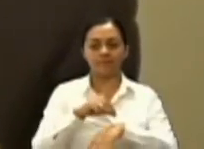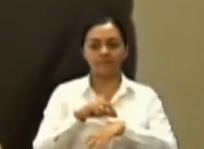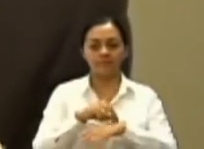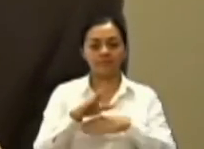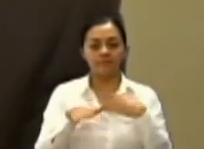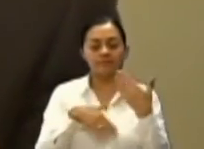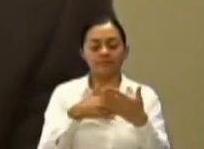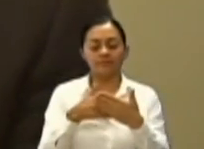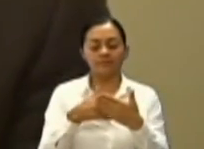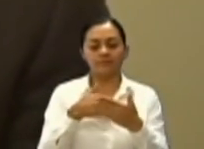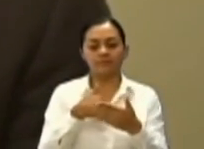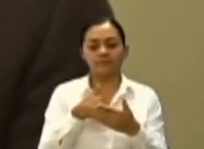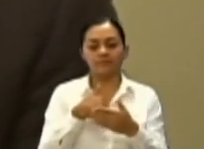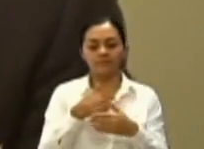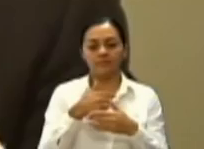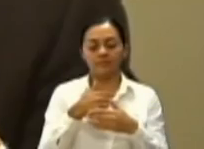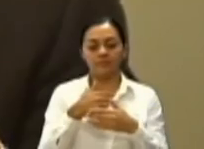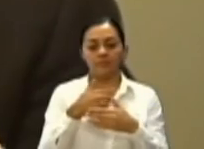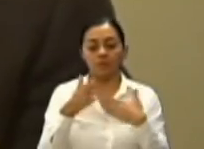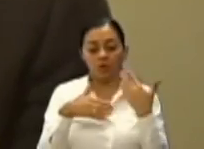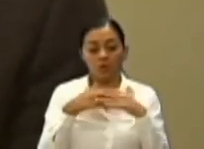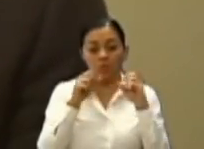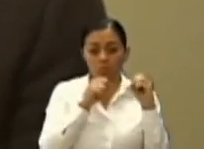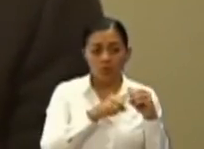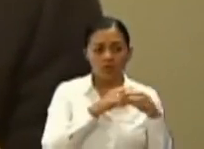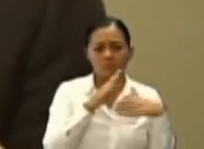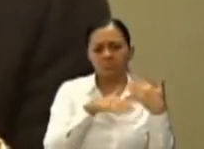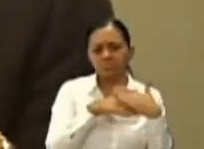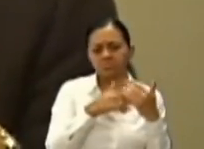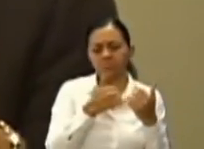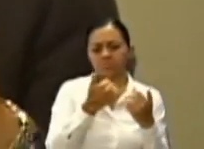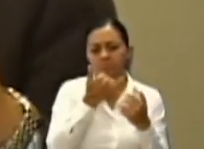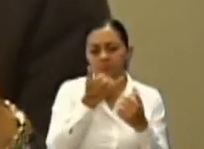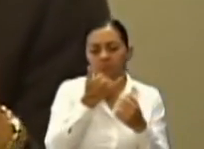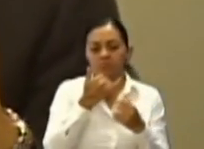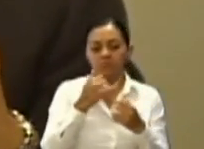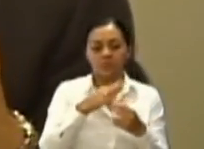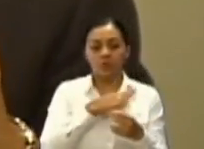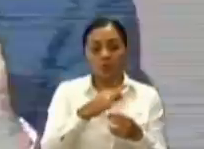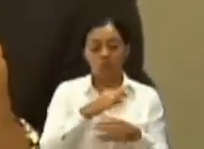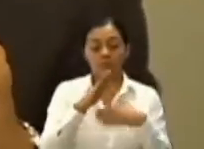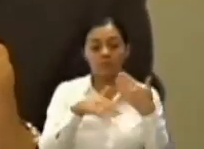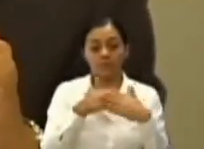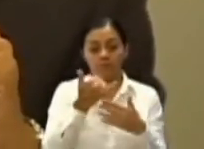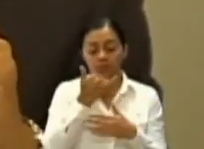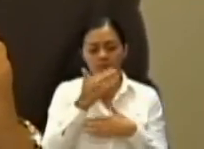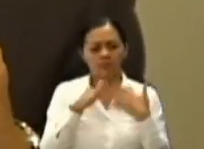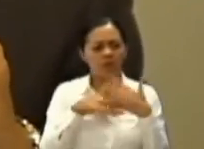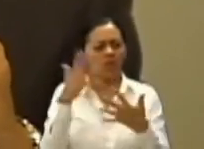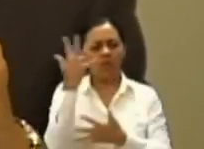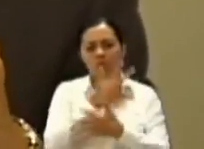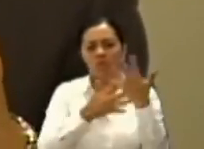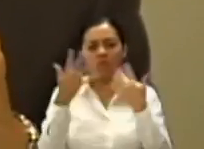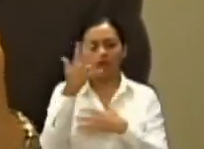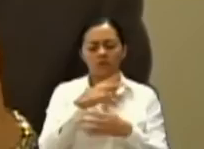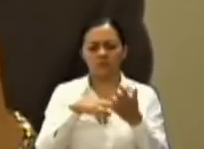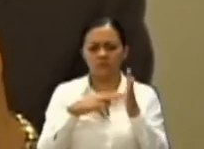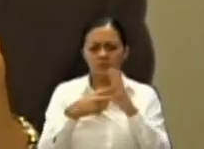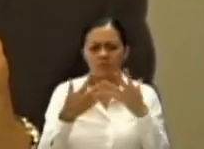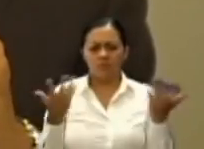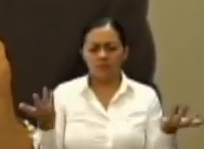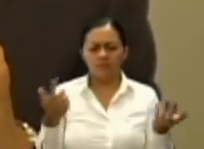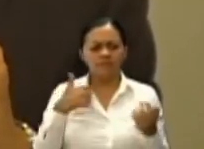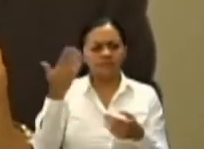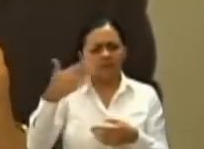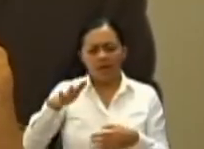ministerio siempre lo ha podido hacer pero la mala fe ahora sacan eso para incertidumbre y no sólo es con yapa no y que ya